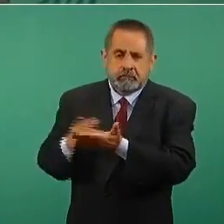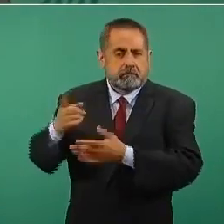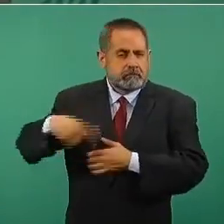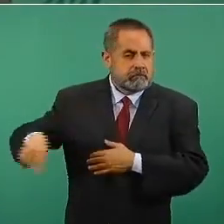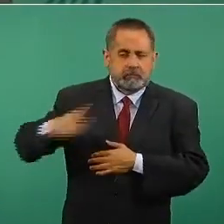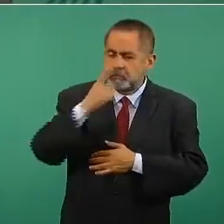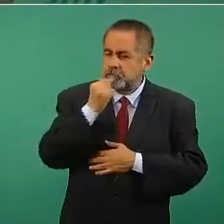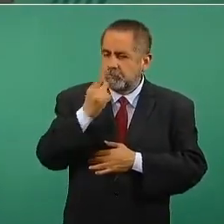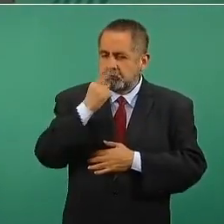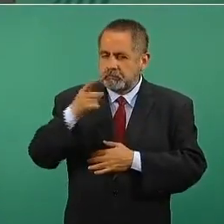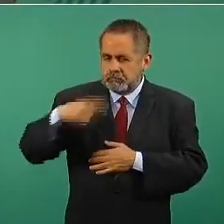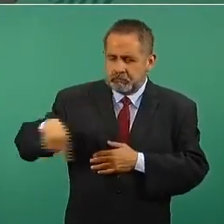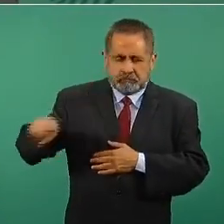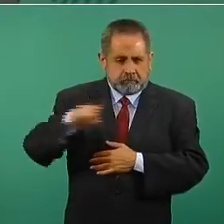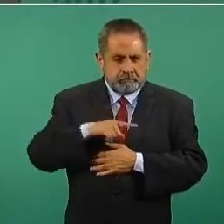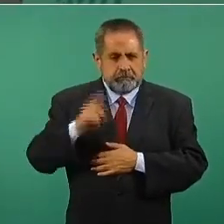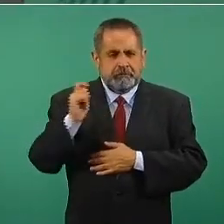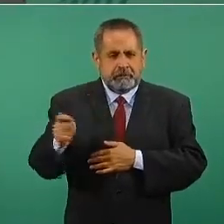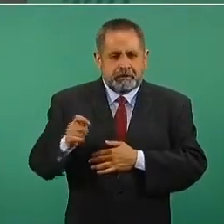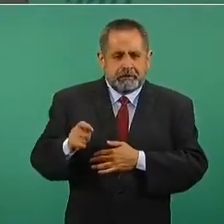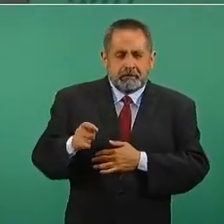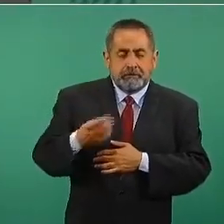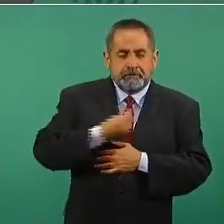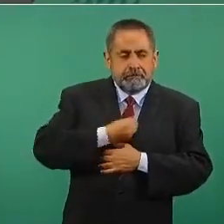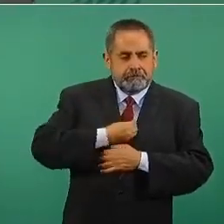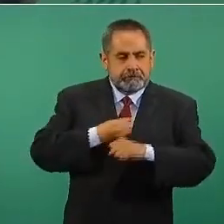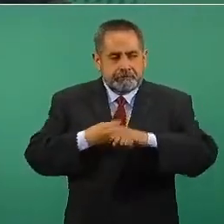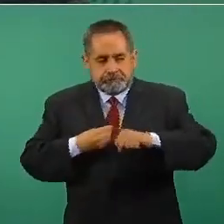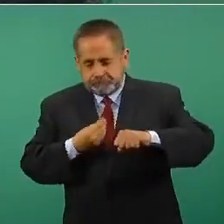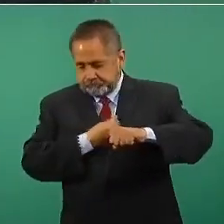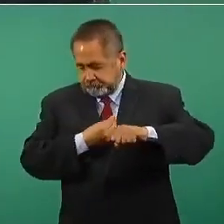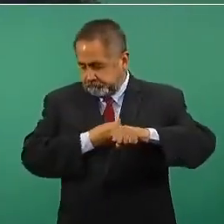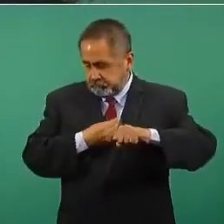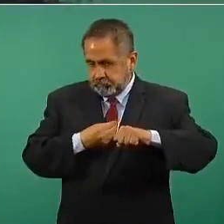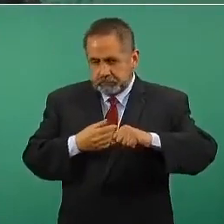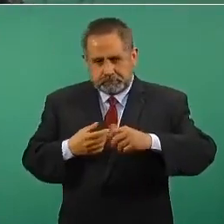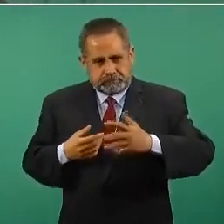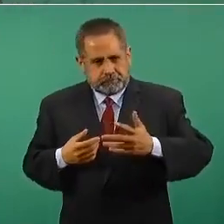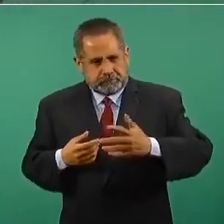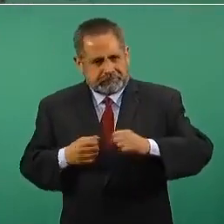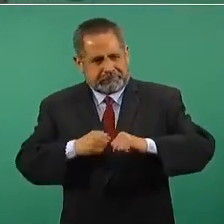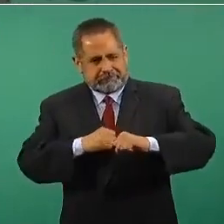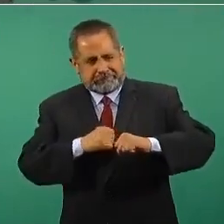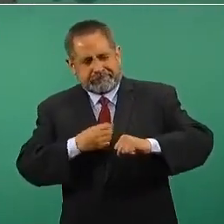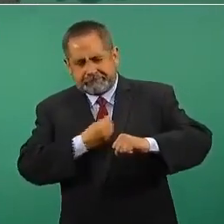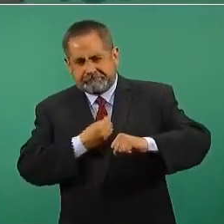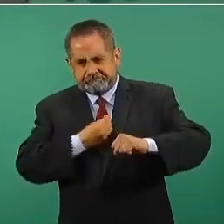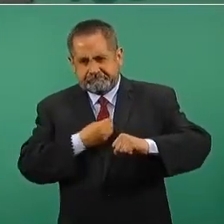participaron para contener